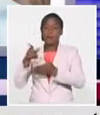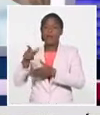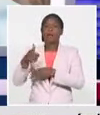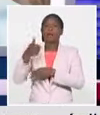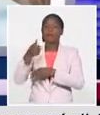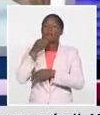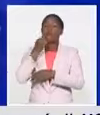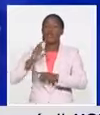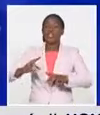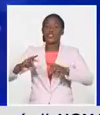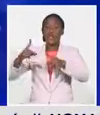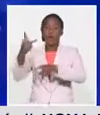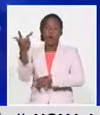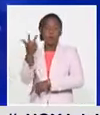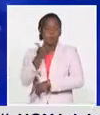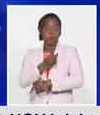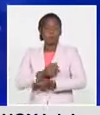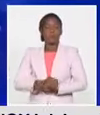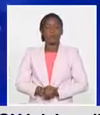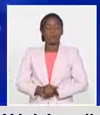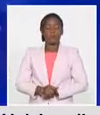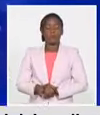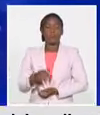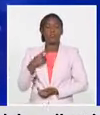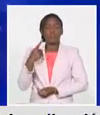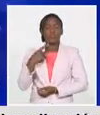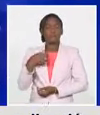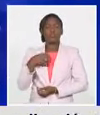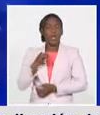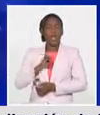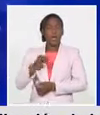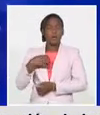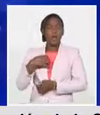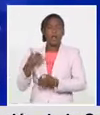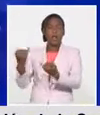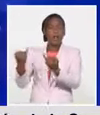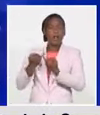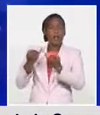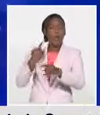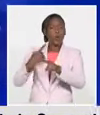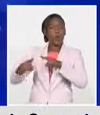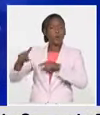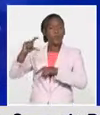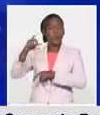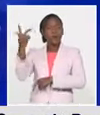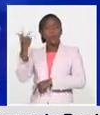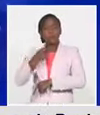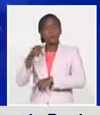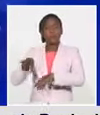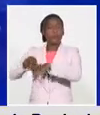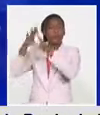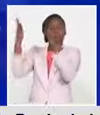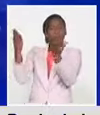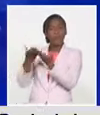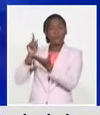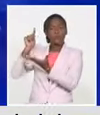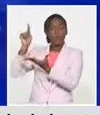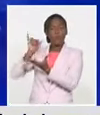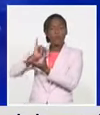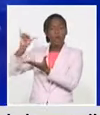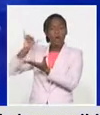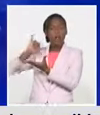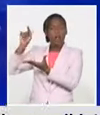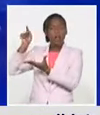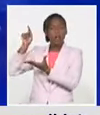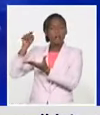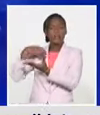con el candidato vacunal Abdala, hemos tenido información también de otras vacunas que se utilizan en el mundo. Este es el caso